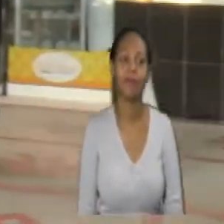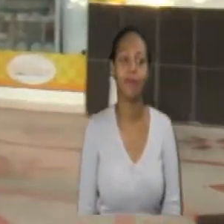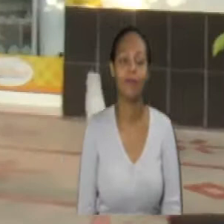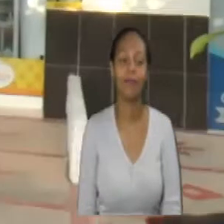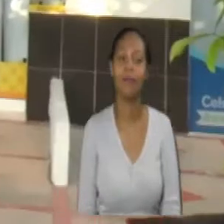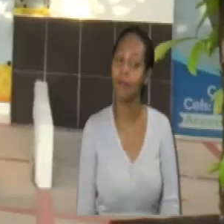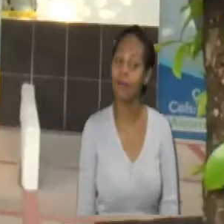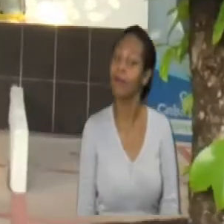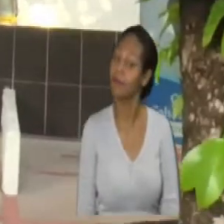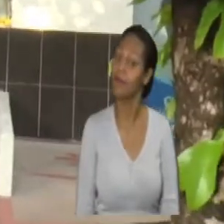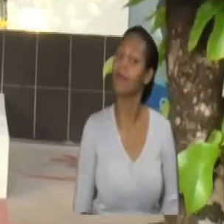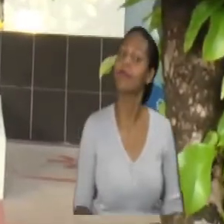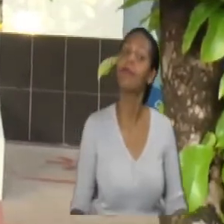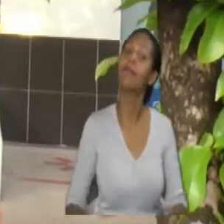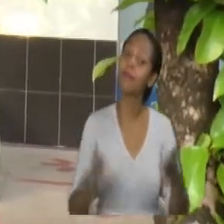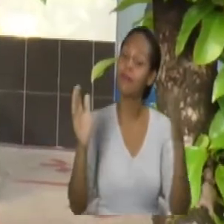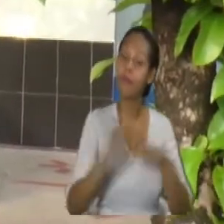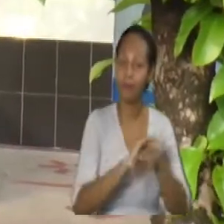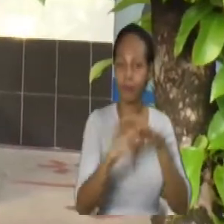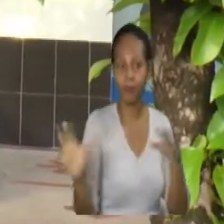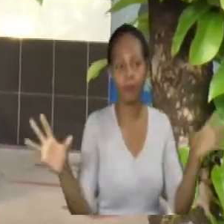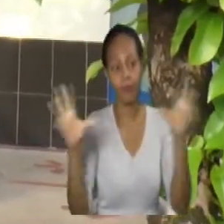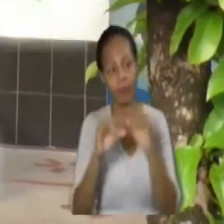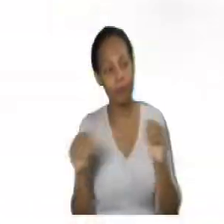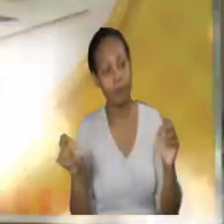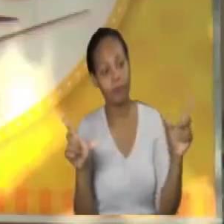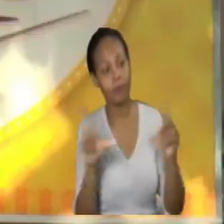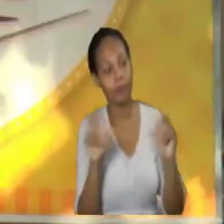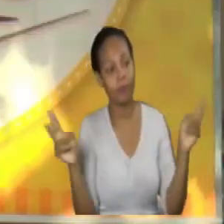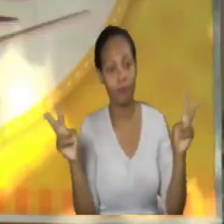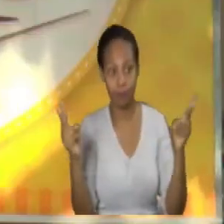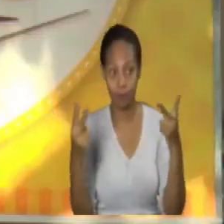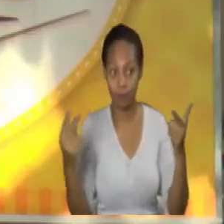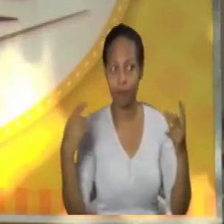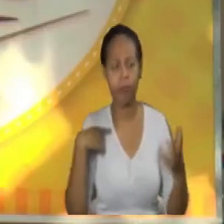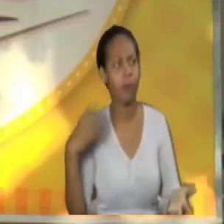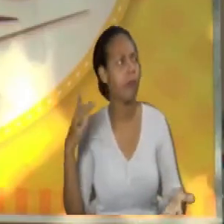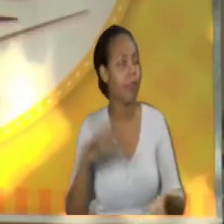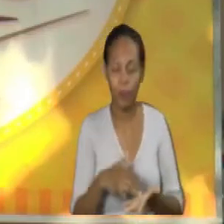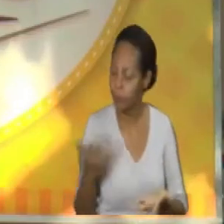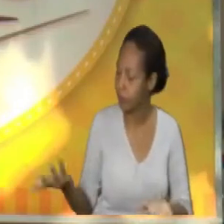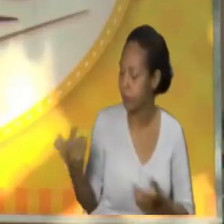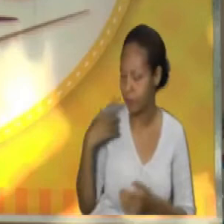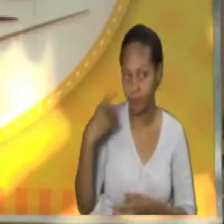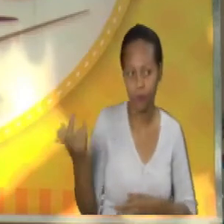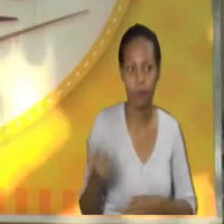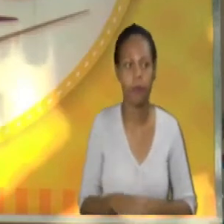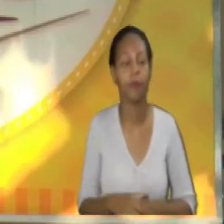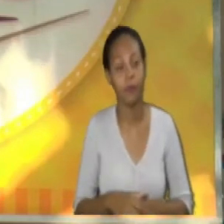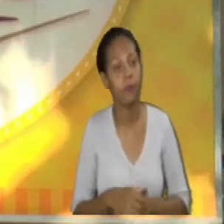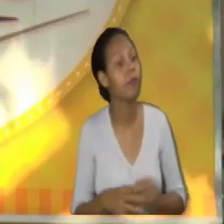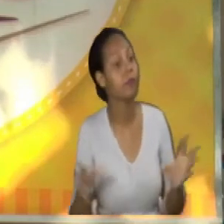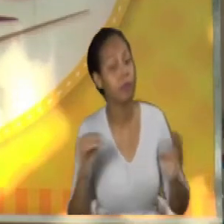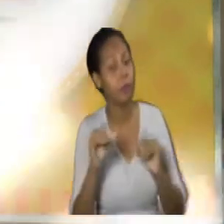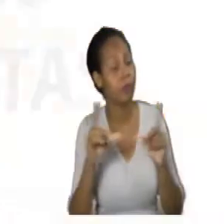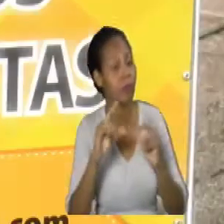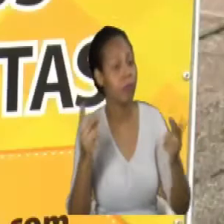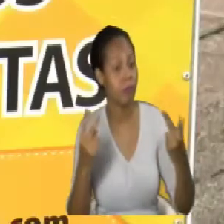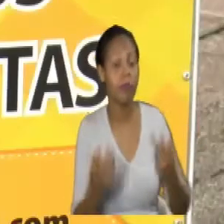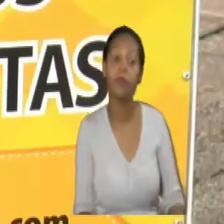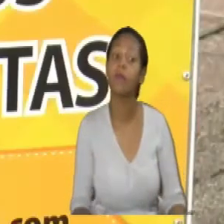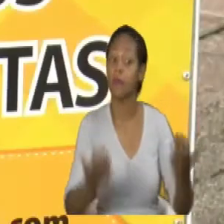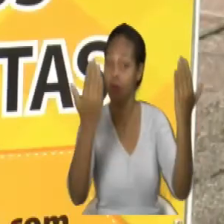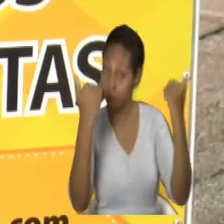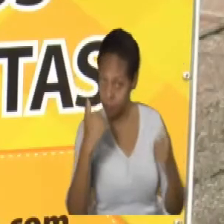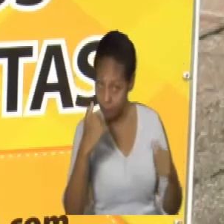4906. Invitación para que todos nuestros televidentes vengan y nos visiten, Pau. Bueno, pues a todos los televidentes, espero que ustedes vengan